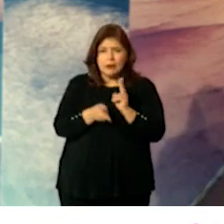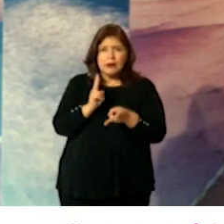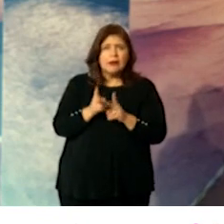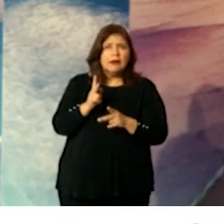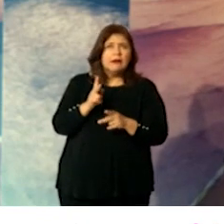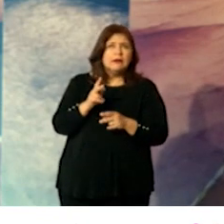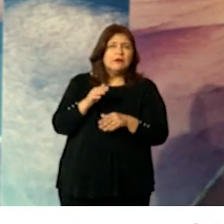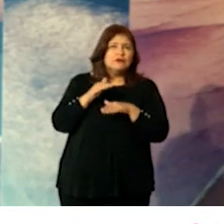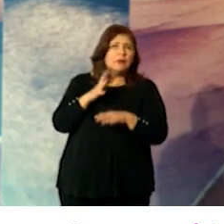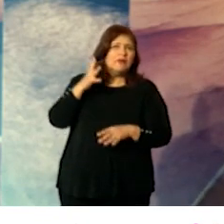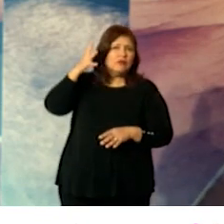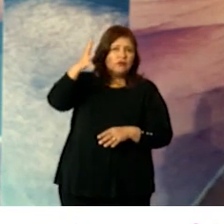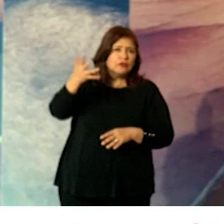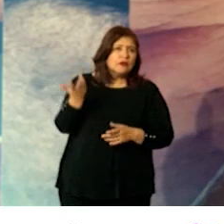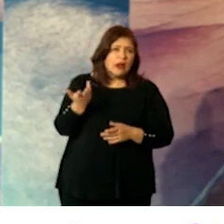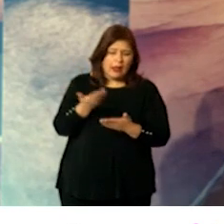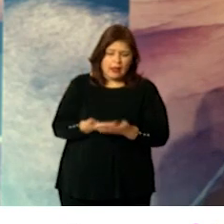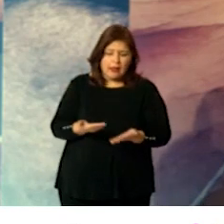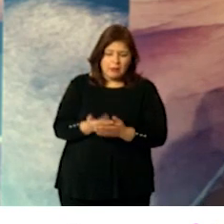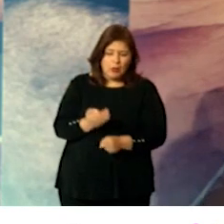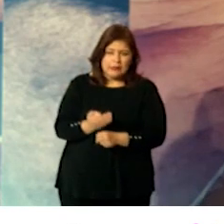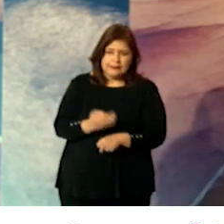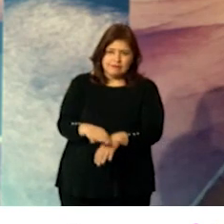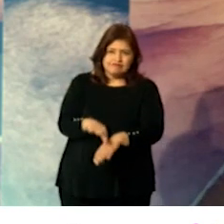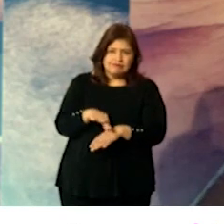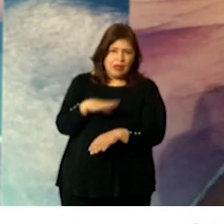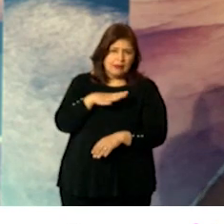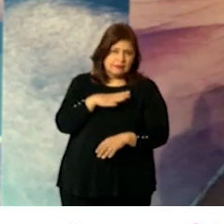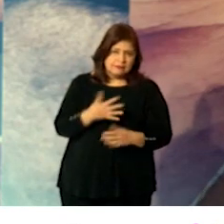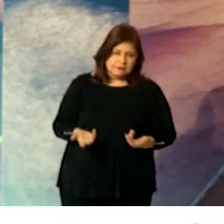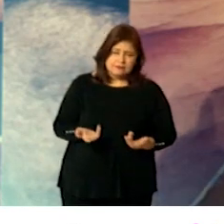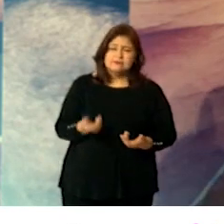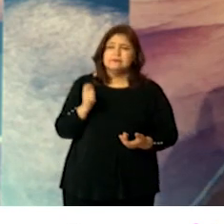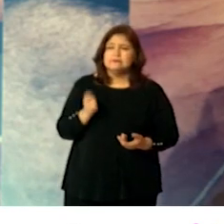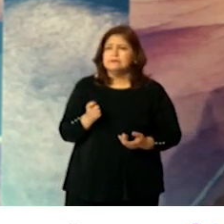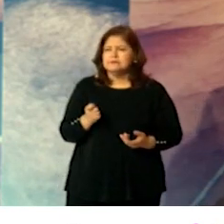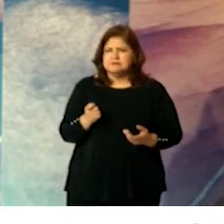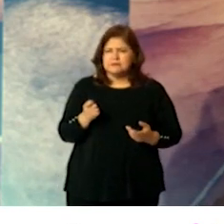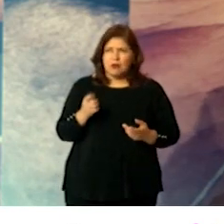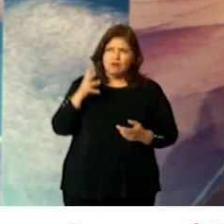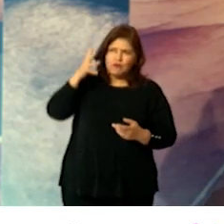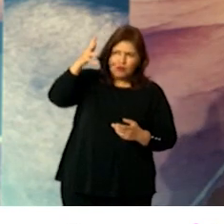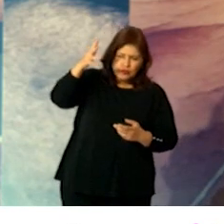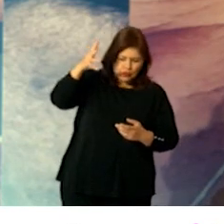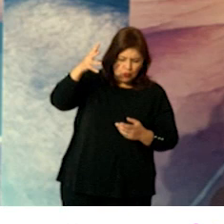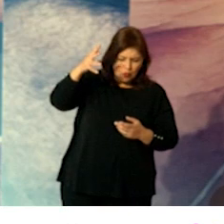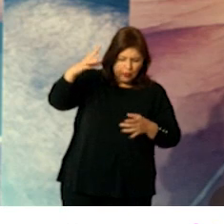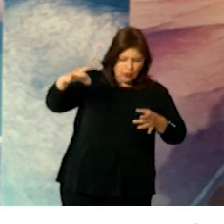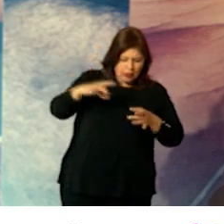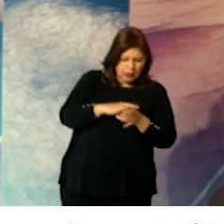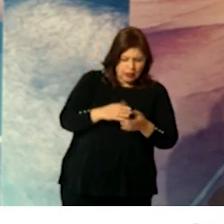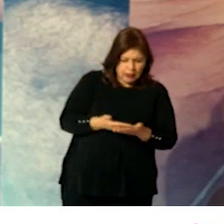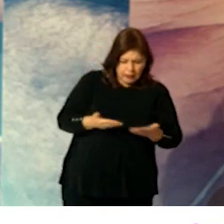futuro con el presente que tenemos, ¿no? O sea, eh, ¿qué relación tiene el futuro con el presente, con